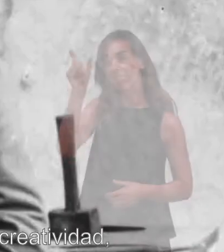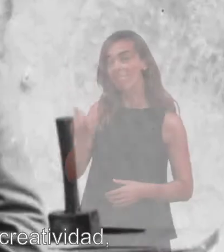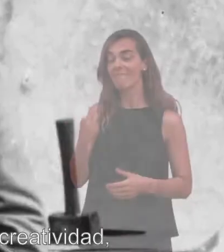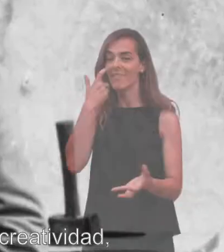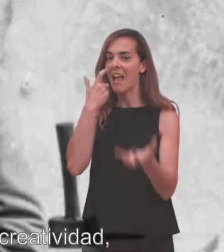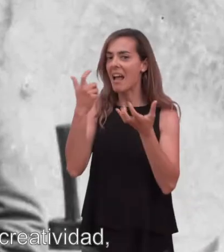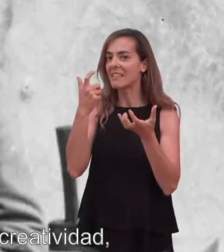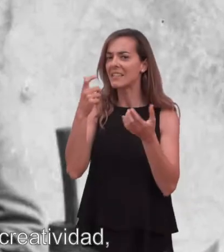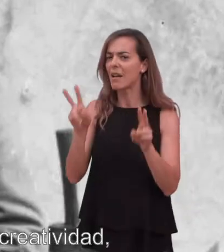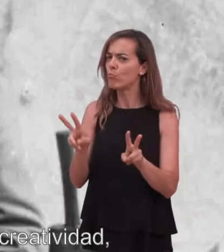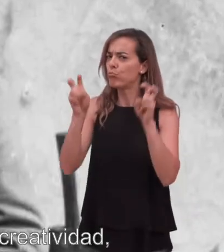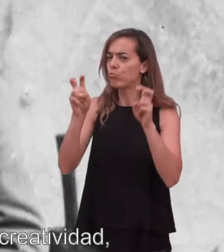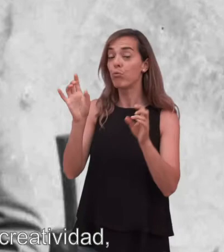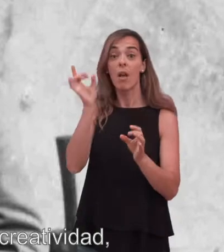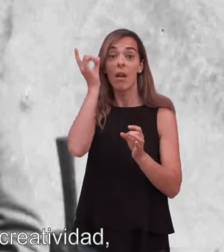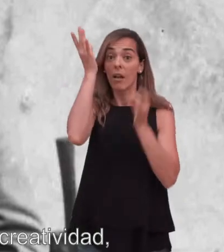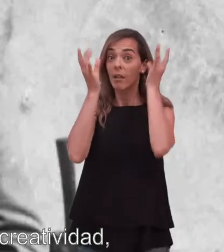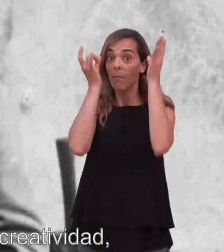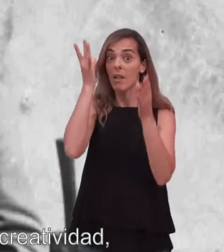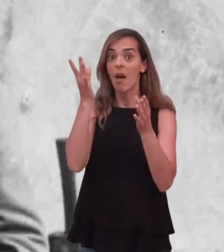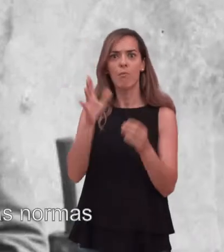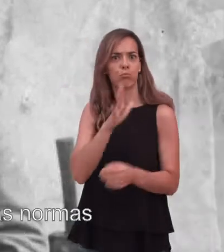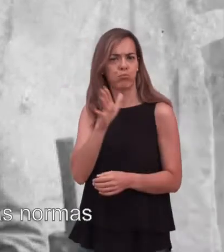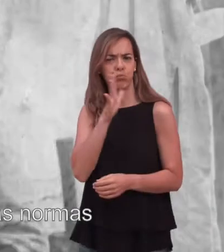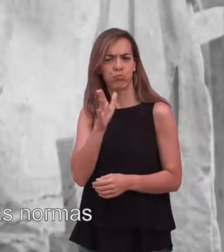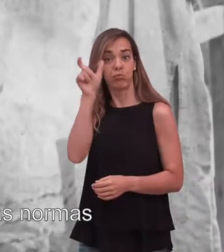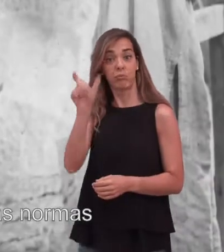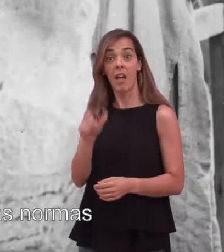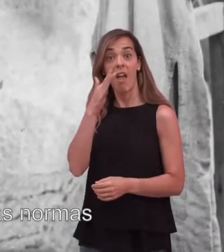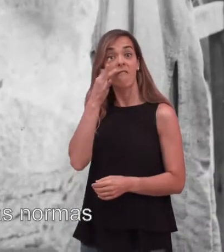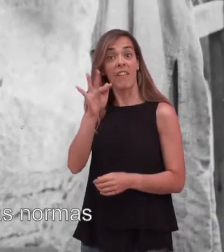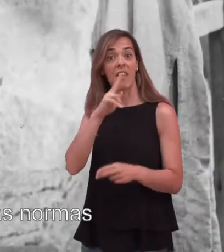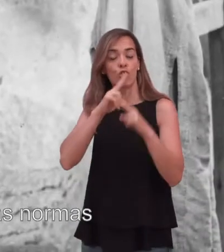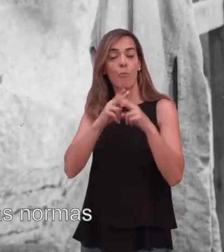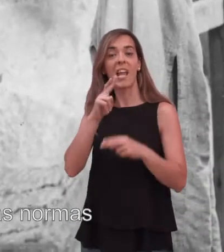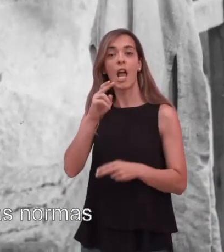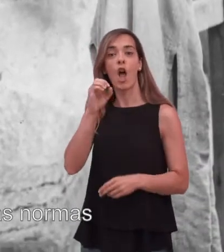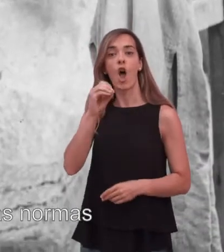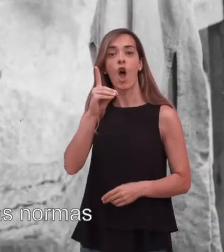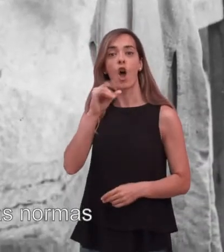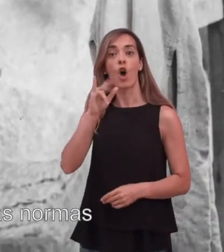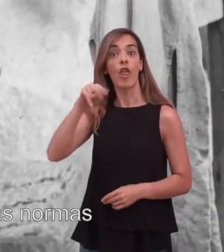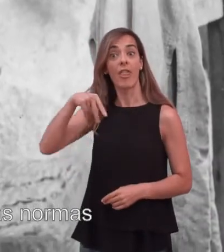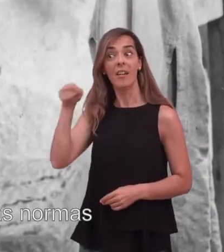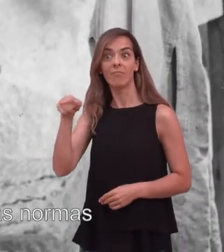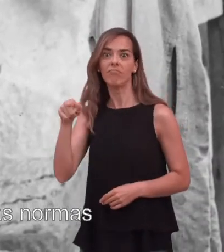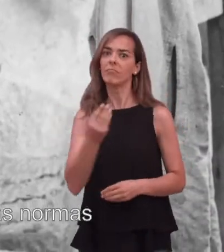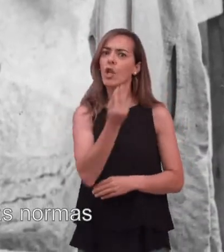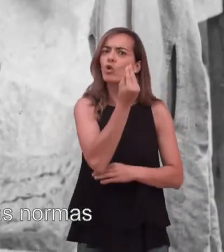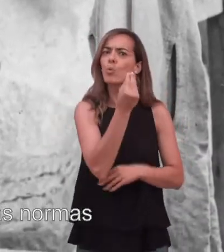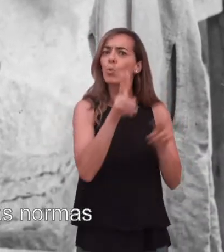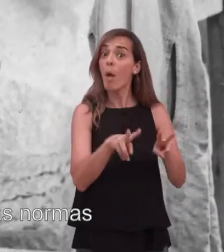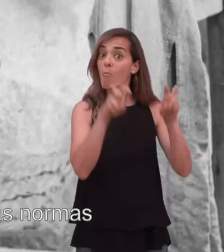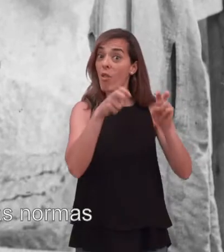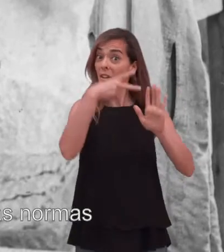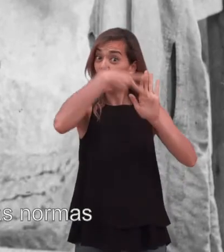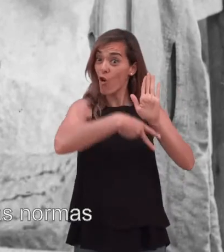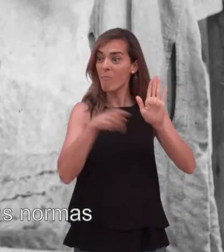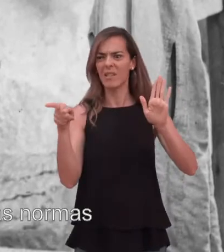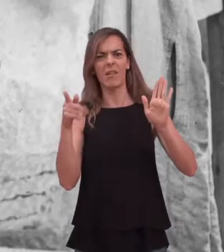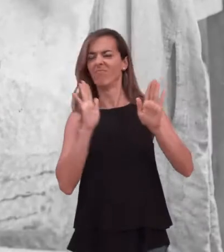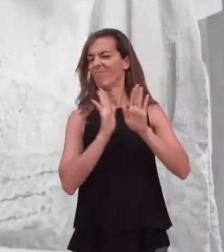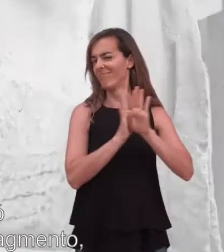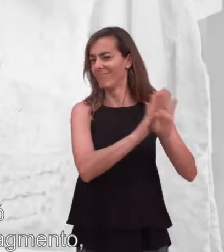Artista innovador y de extraordinaria creatividad, el francés Auguste Rodin desafió las normas de la escultura